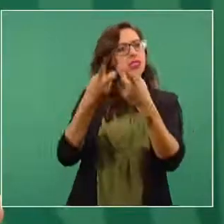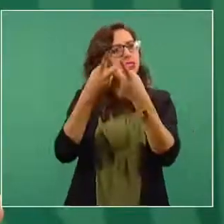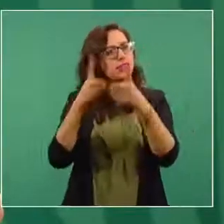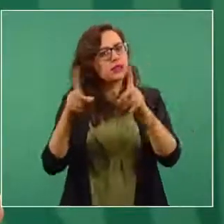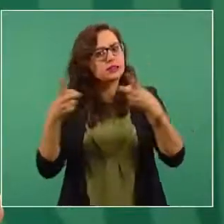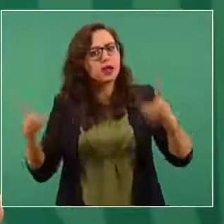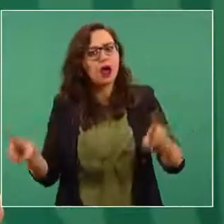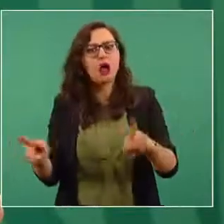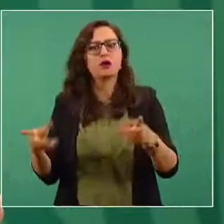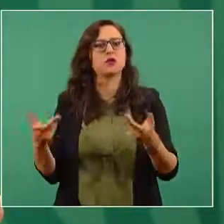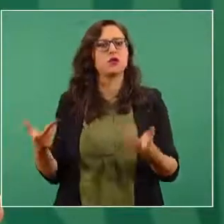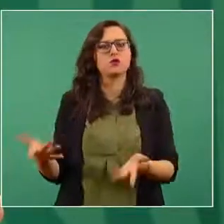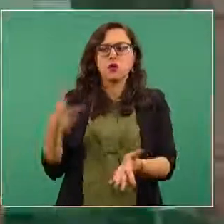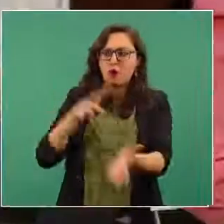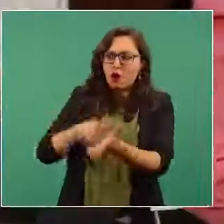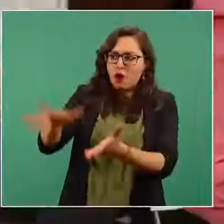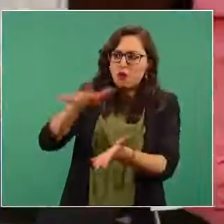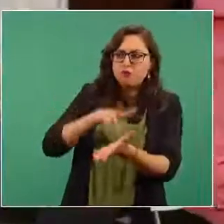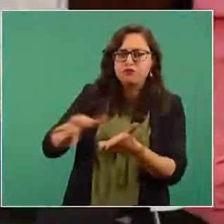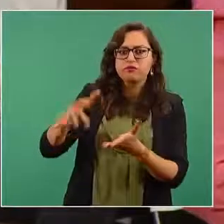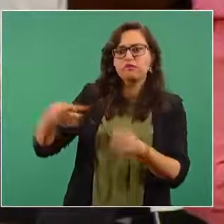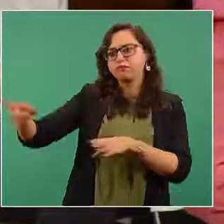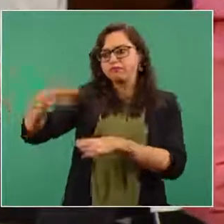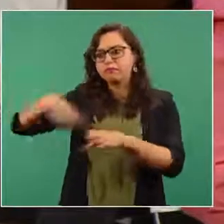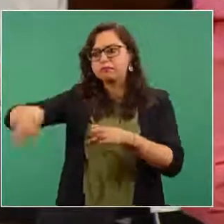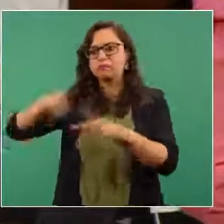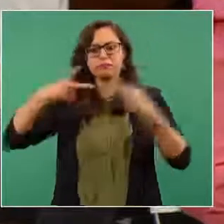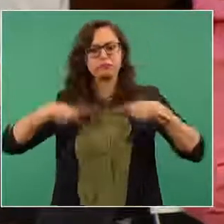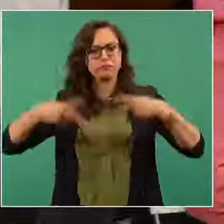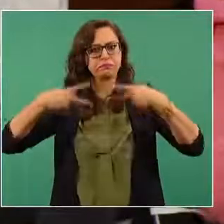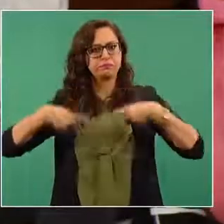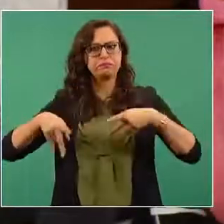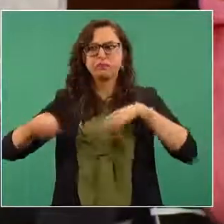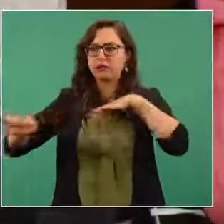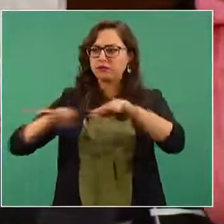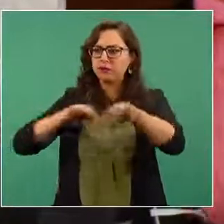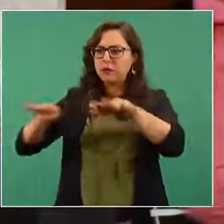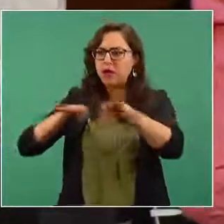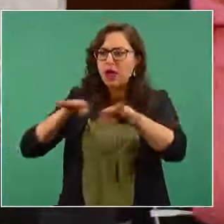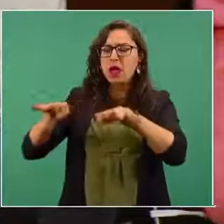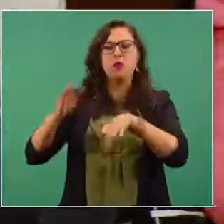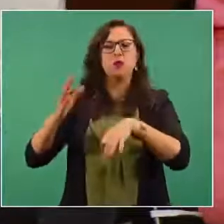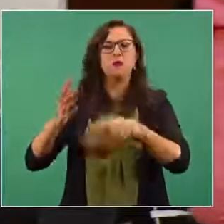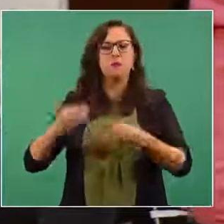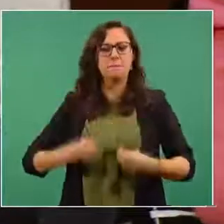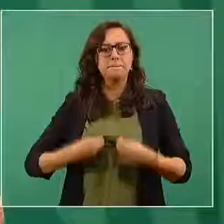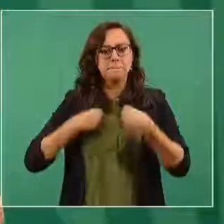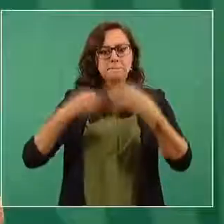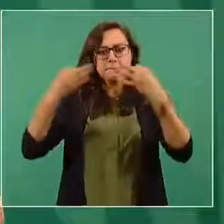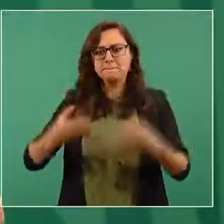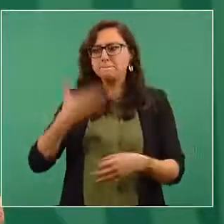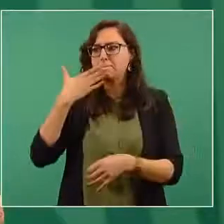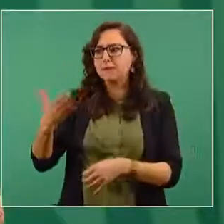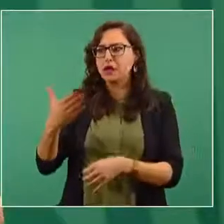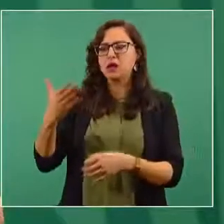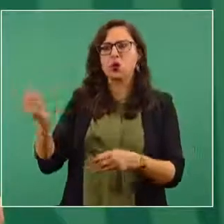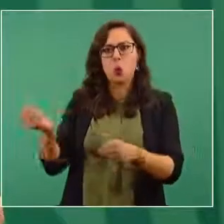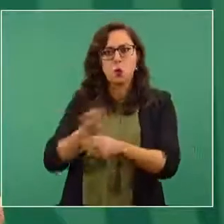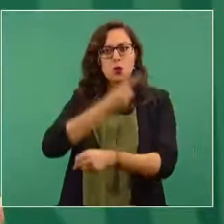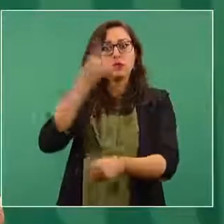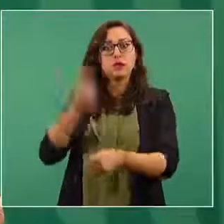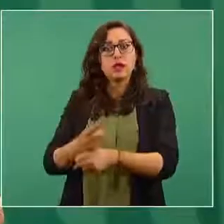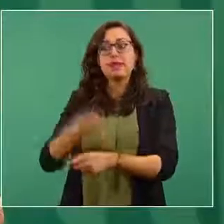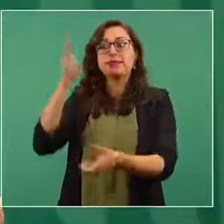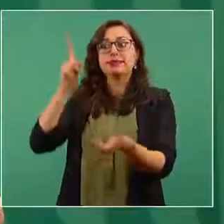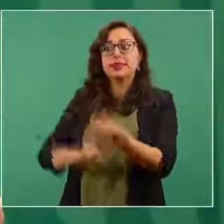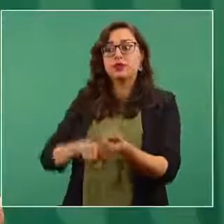que la gente tenga posibilidades de empleo, de bienestar en sus comunidades, para